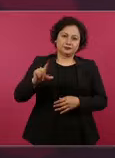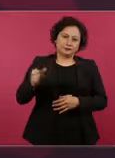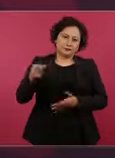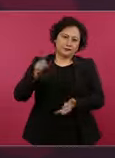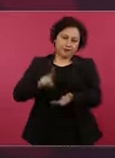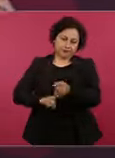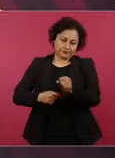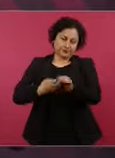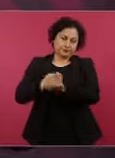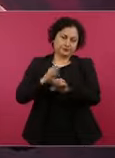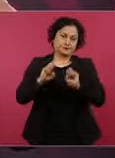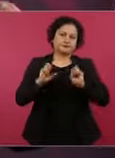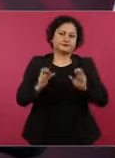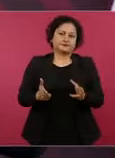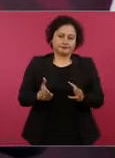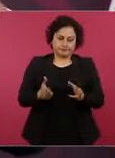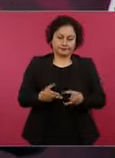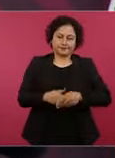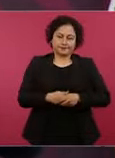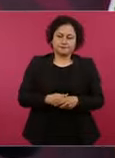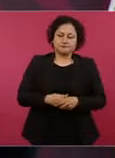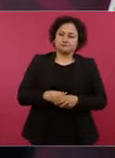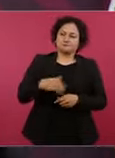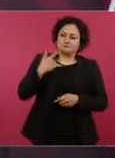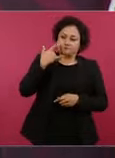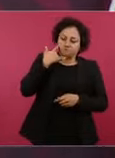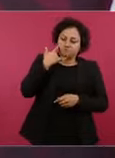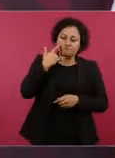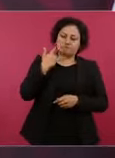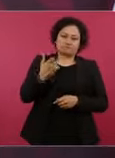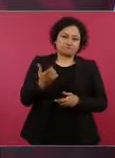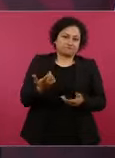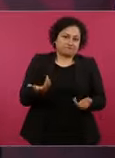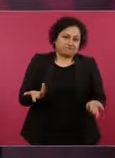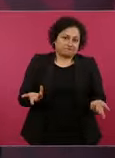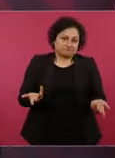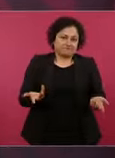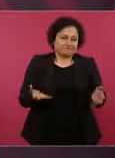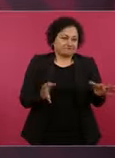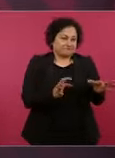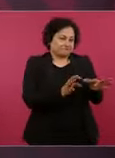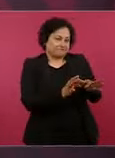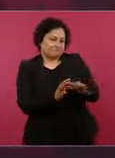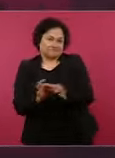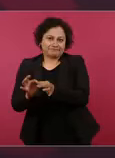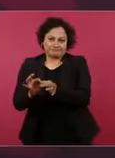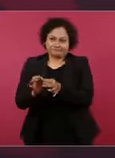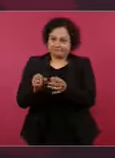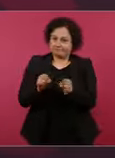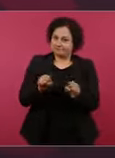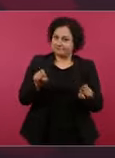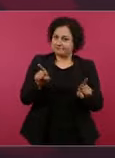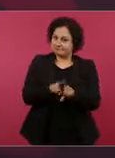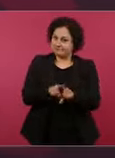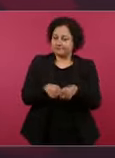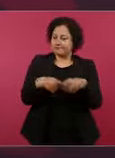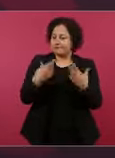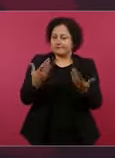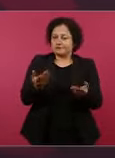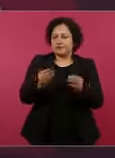y hay, en efecto, hay grupos que se